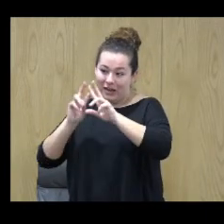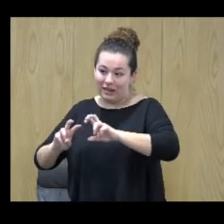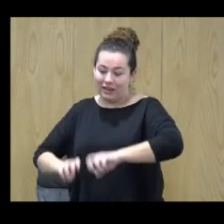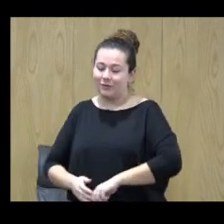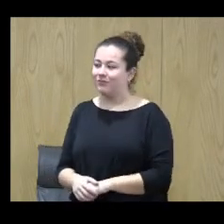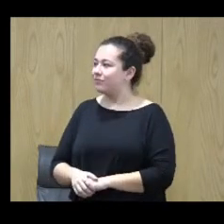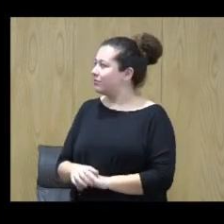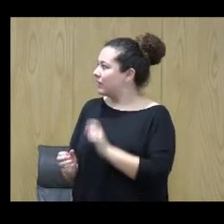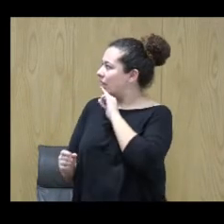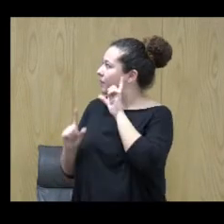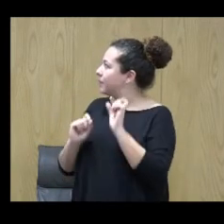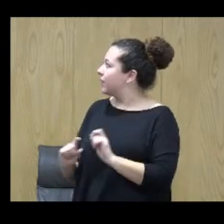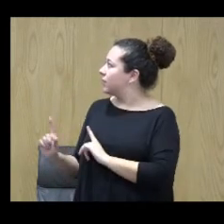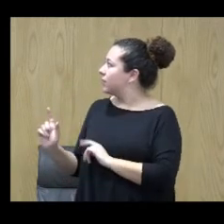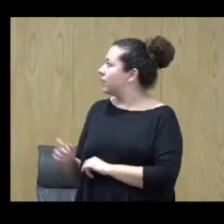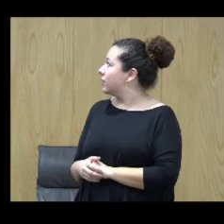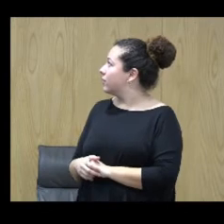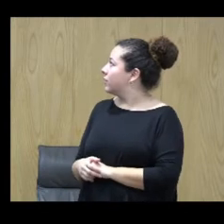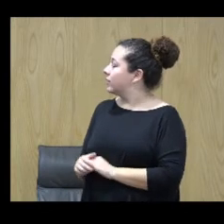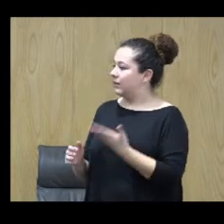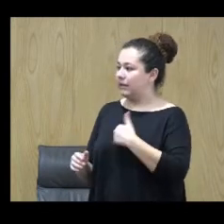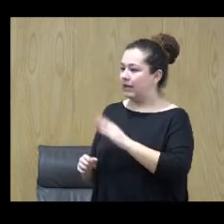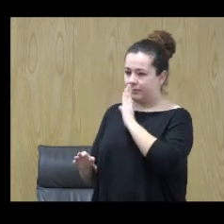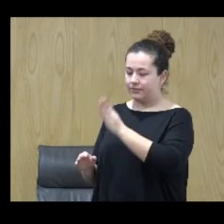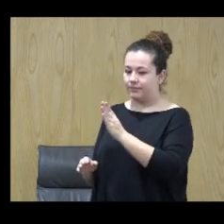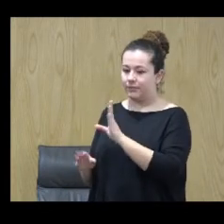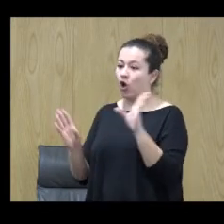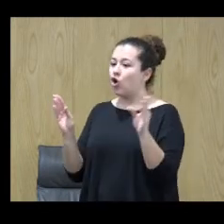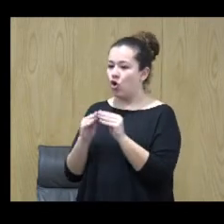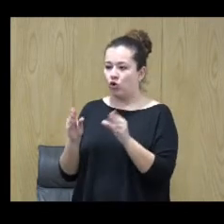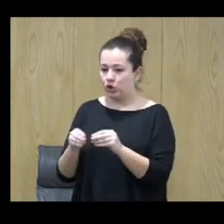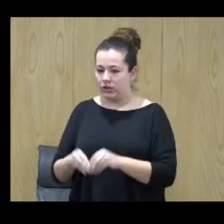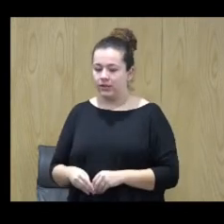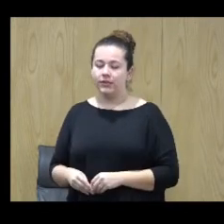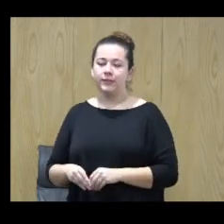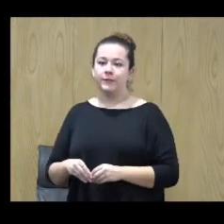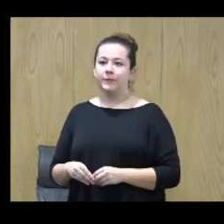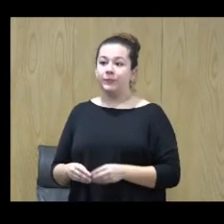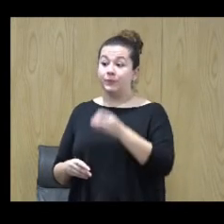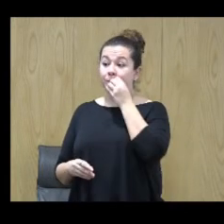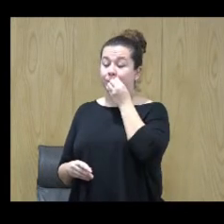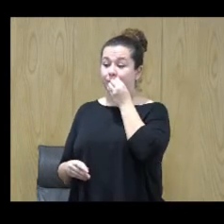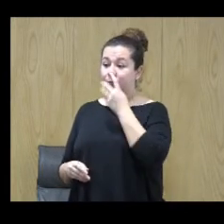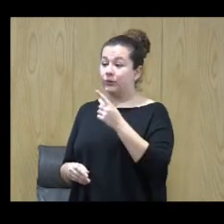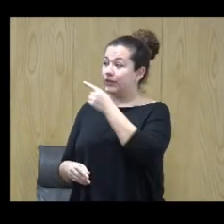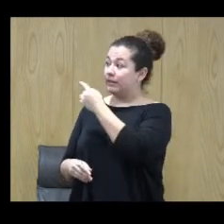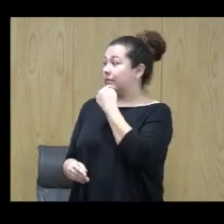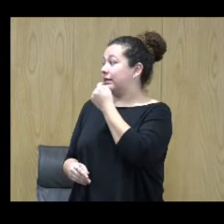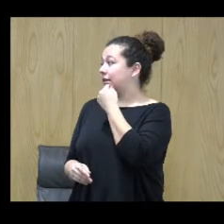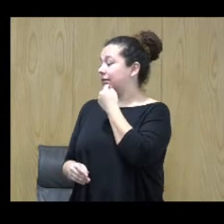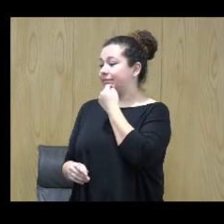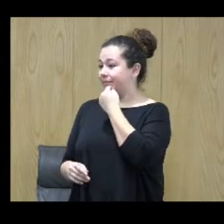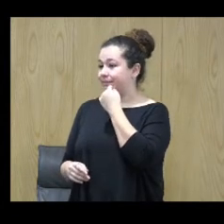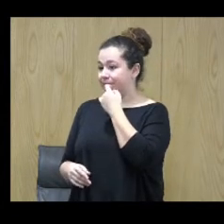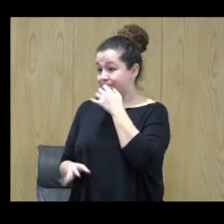Voy a pasar esto y voy a ir ya a las conclusiones. Bueno, aquí llegamos a deciros que efectivamente con